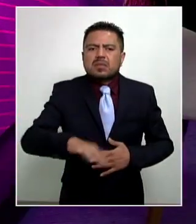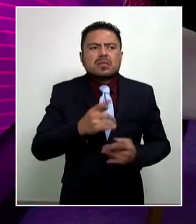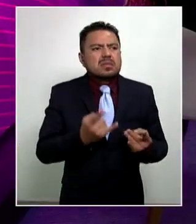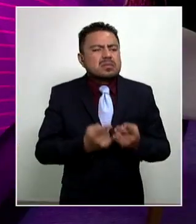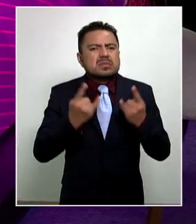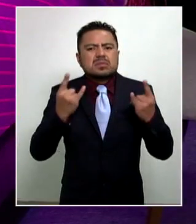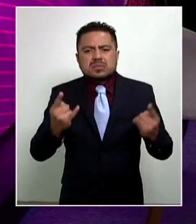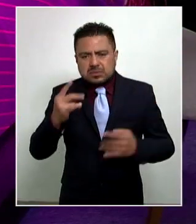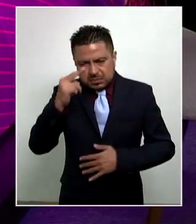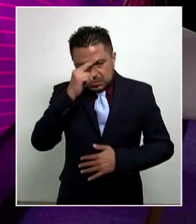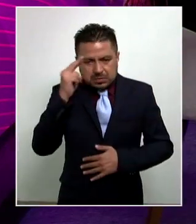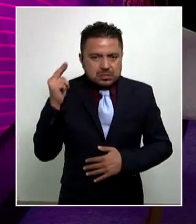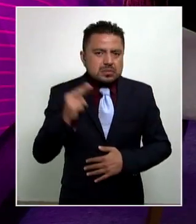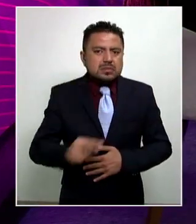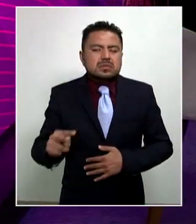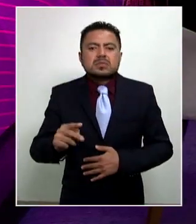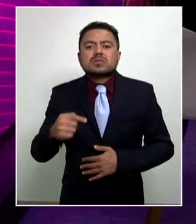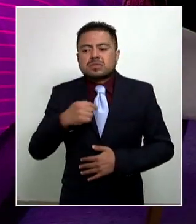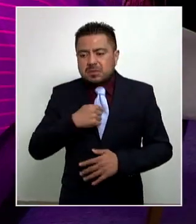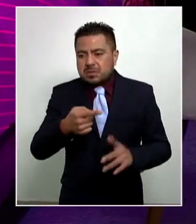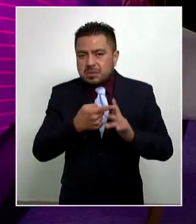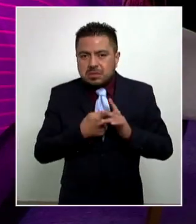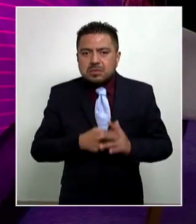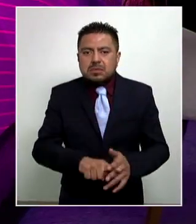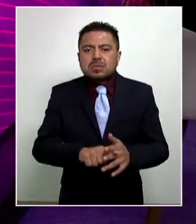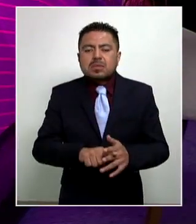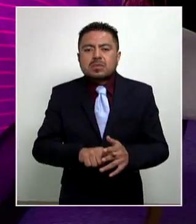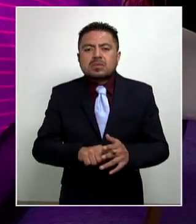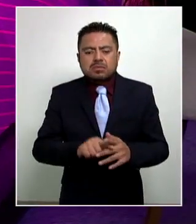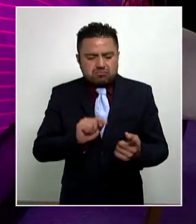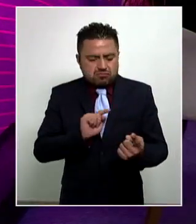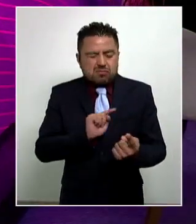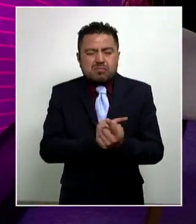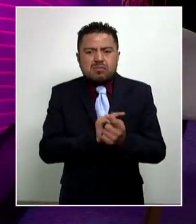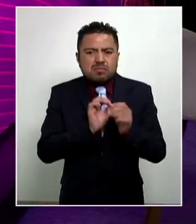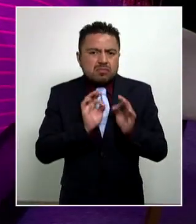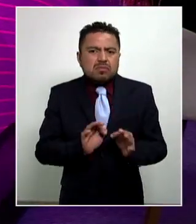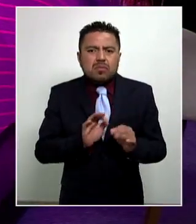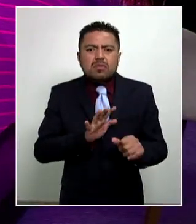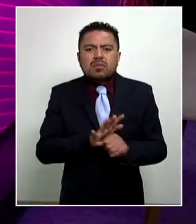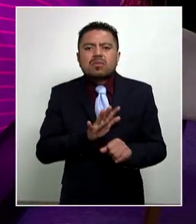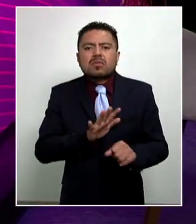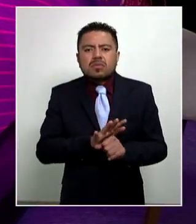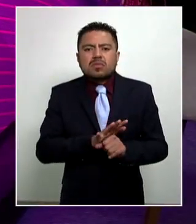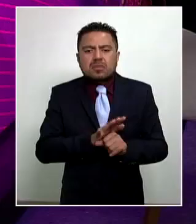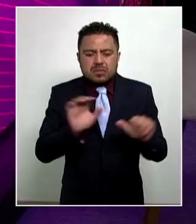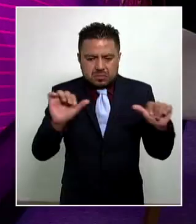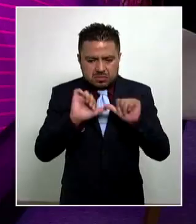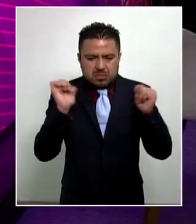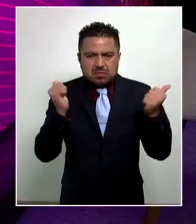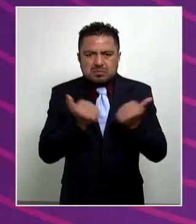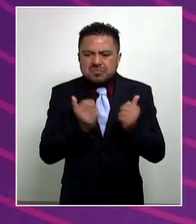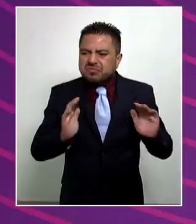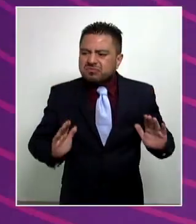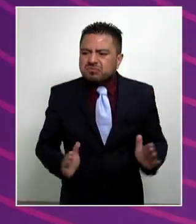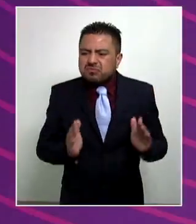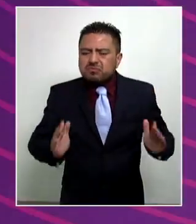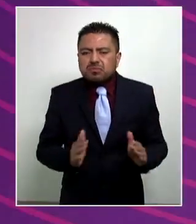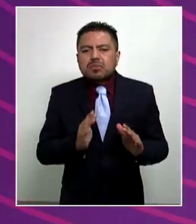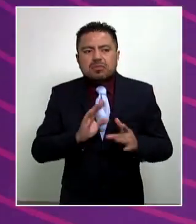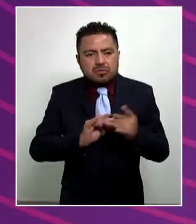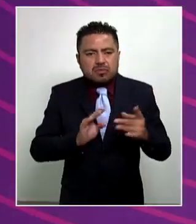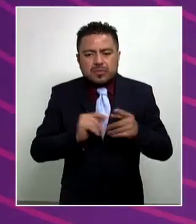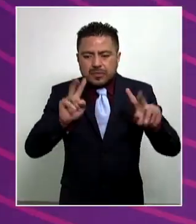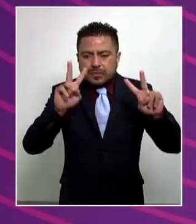historia mexicana. Pues yo empiezo de manera directa a través del activismo, a hablar del